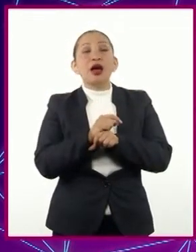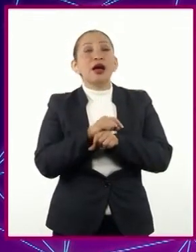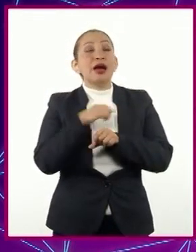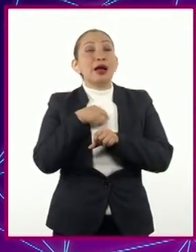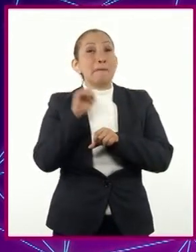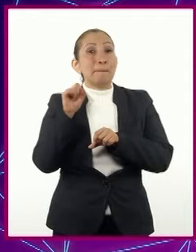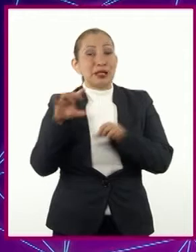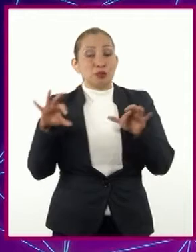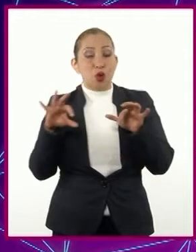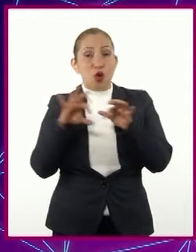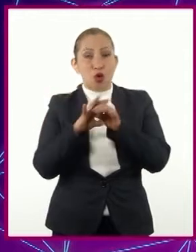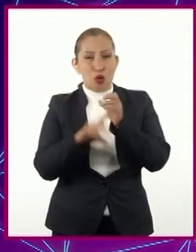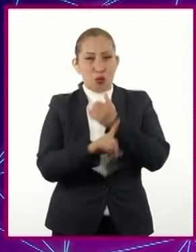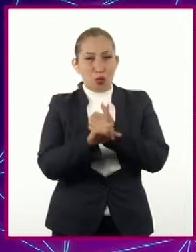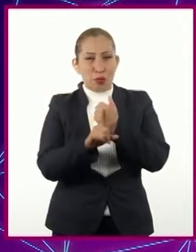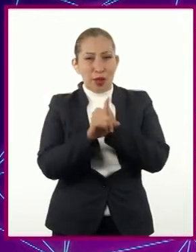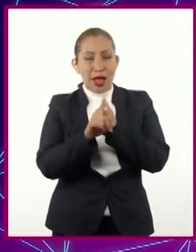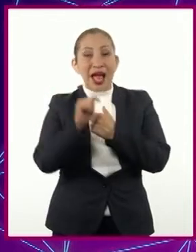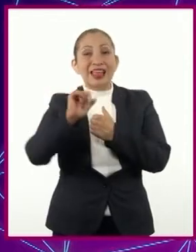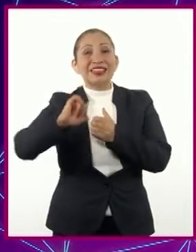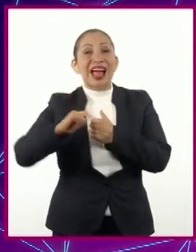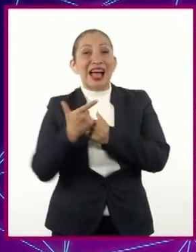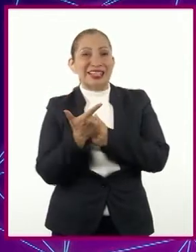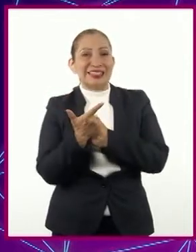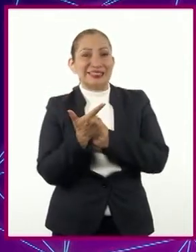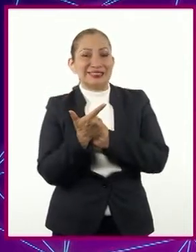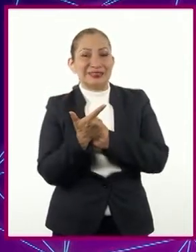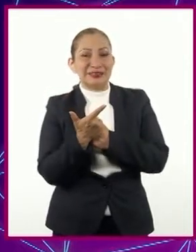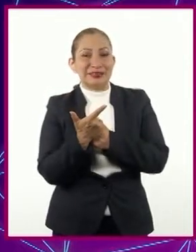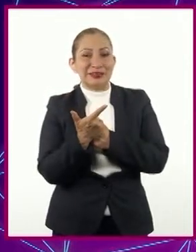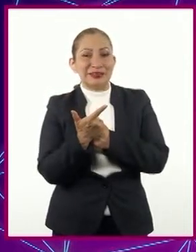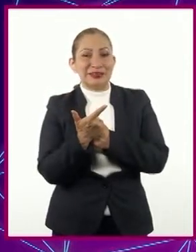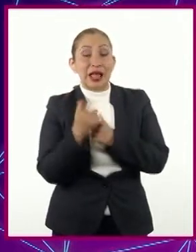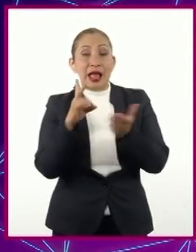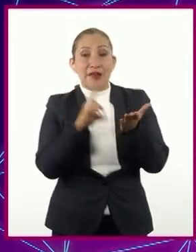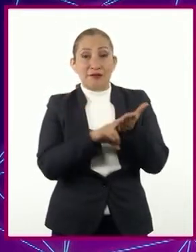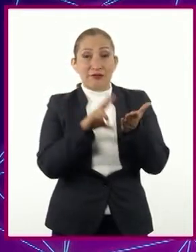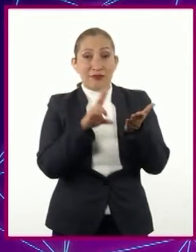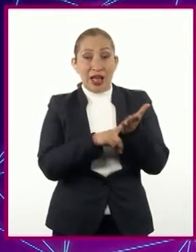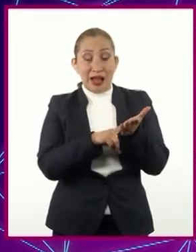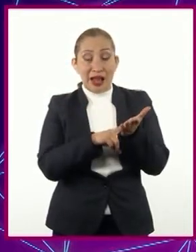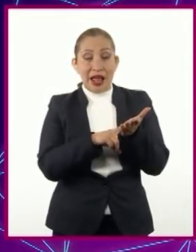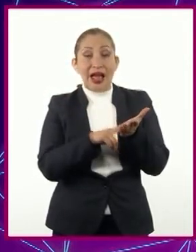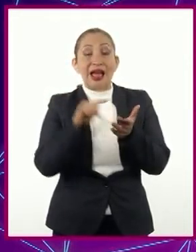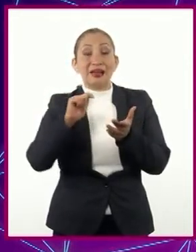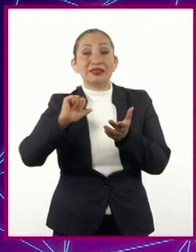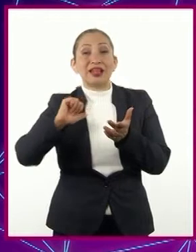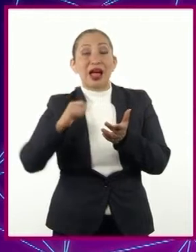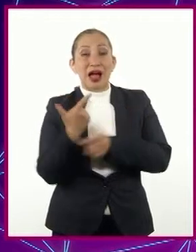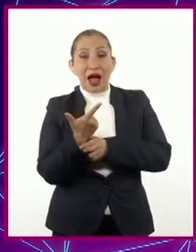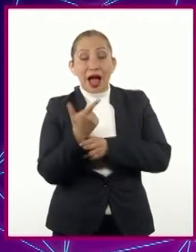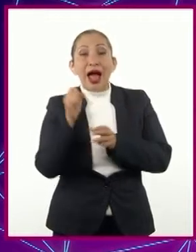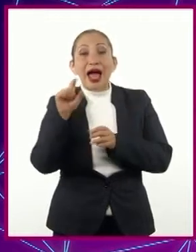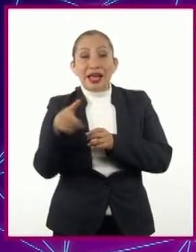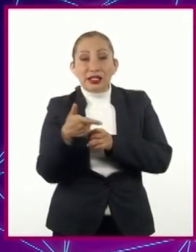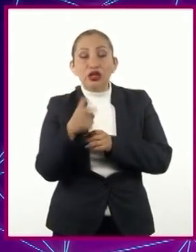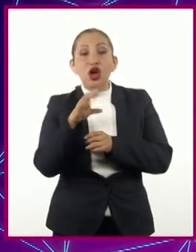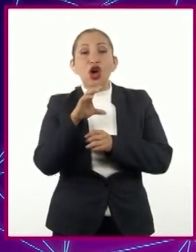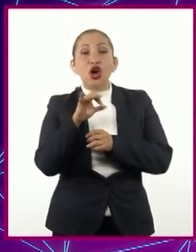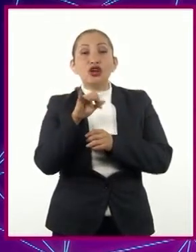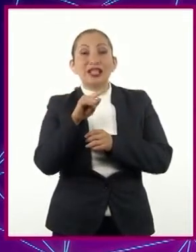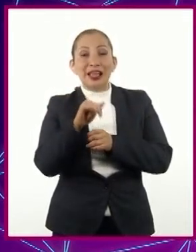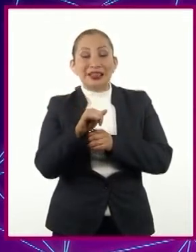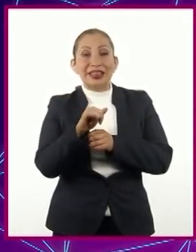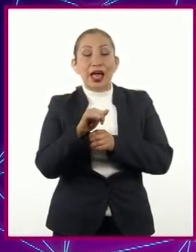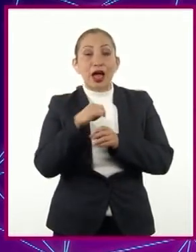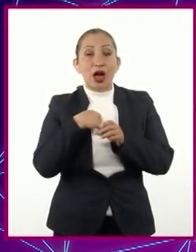que corresponde al problema es la tangente. El valor de la función tangente es el cociente del